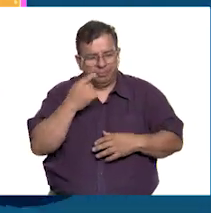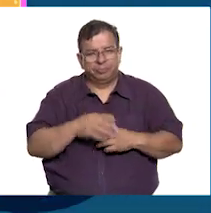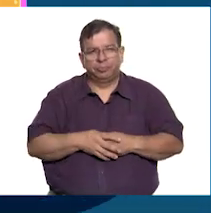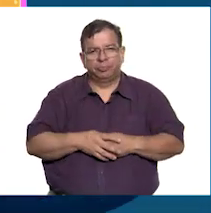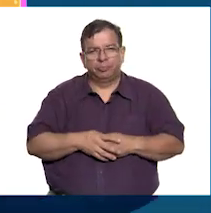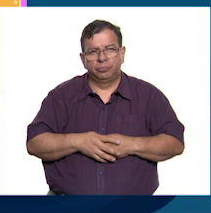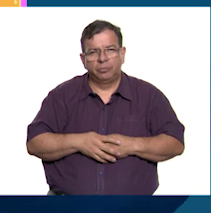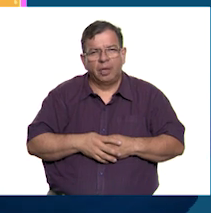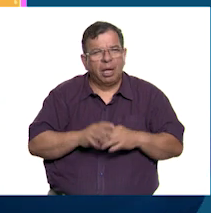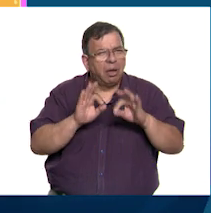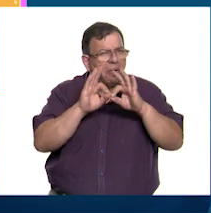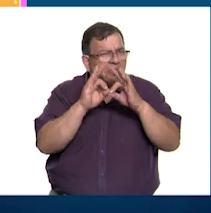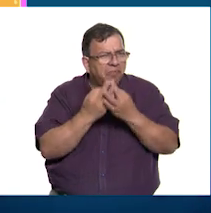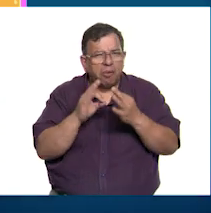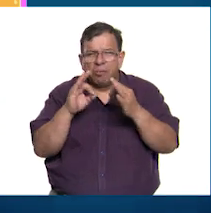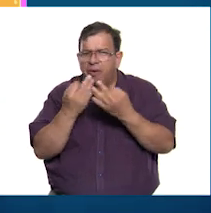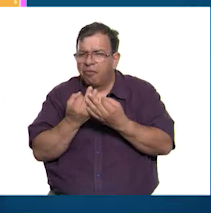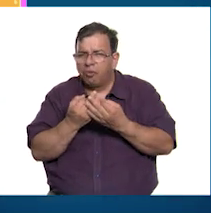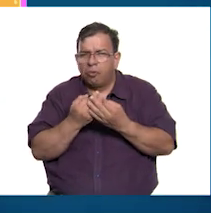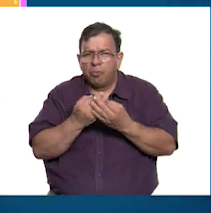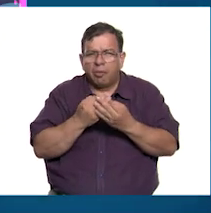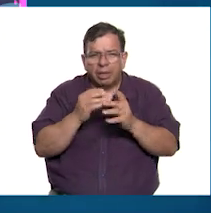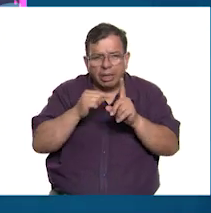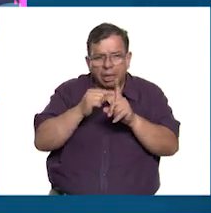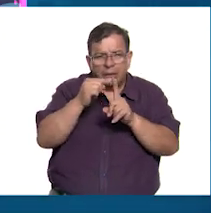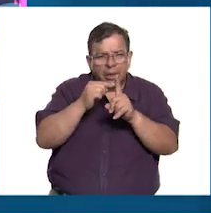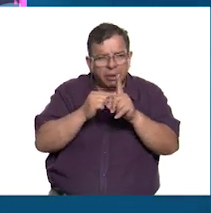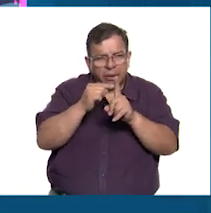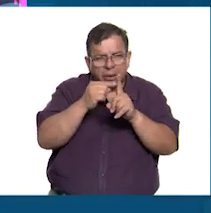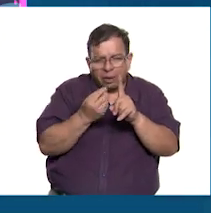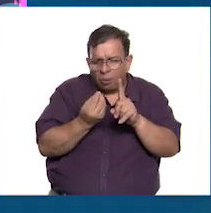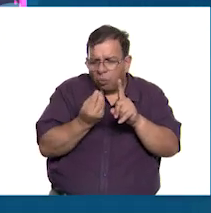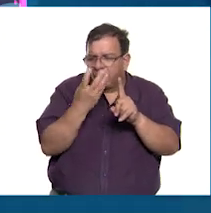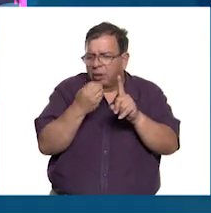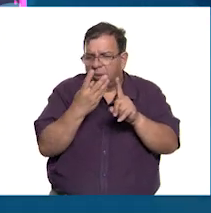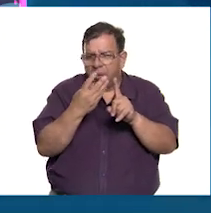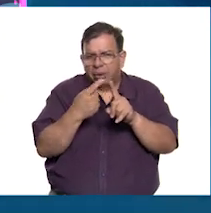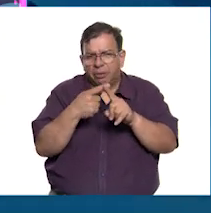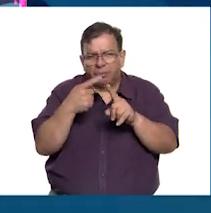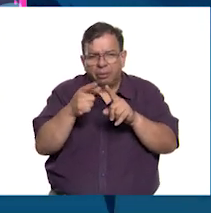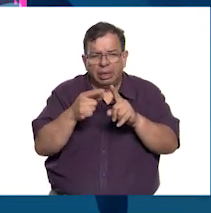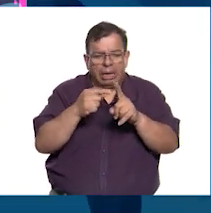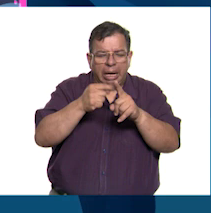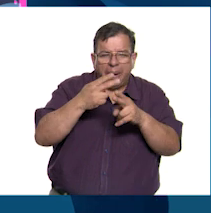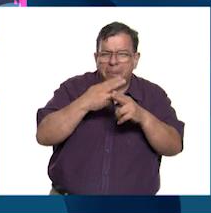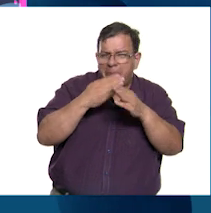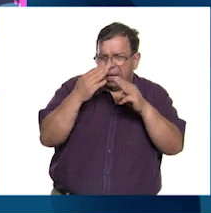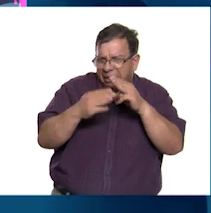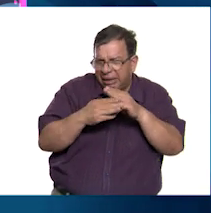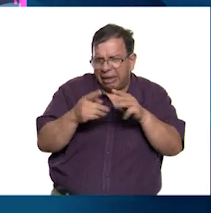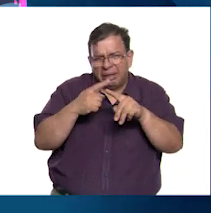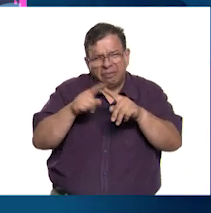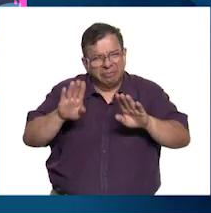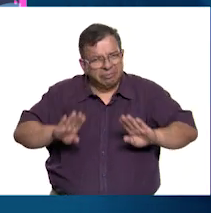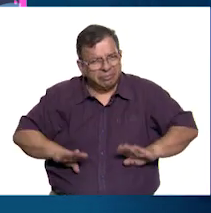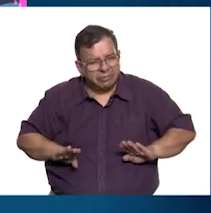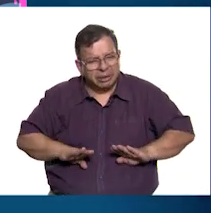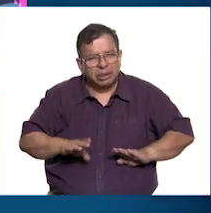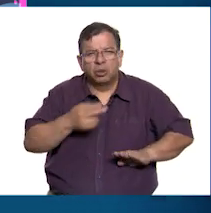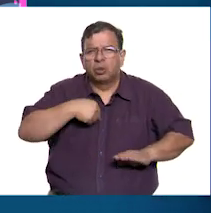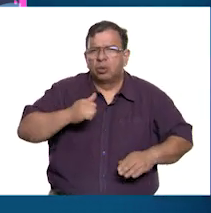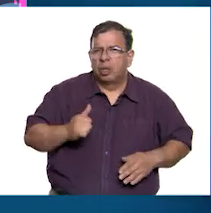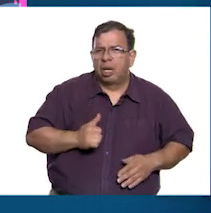hay muchas formas de medir la temperatura. Hay muchas características de los materiales que podemos